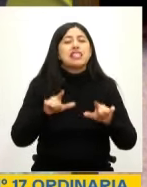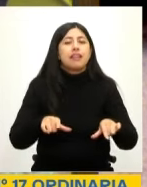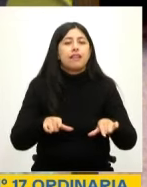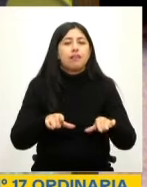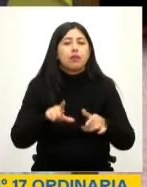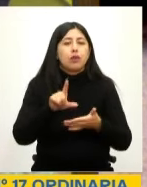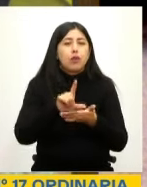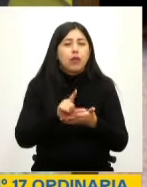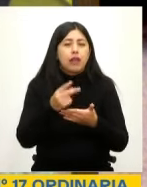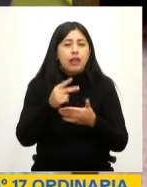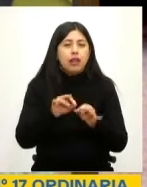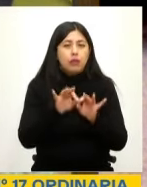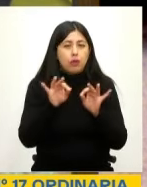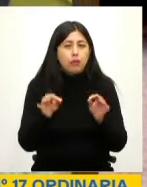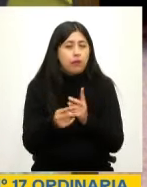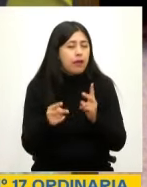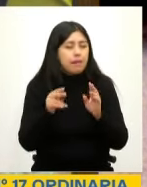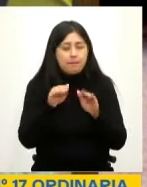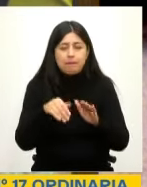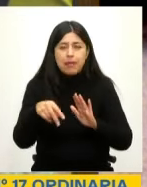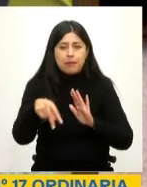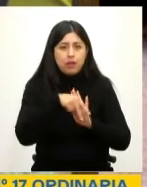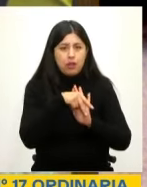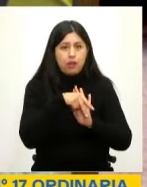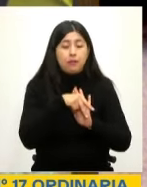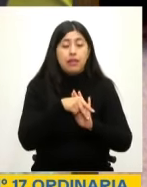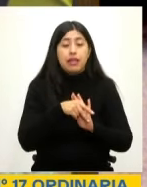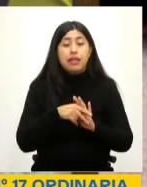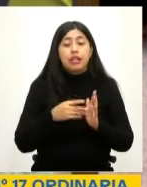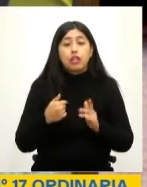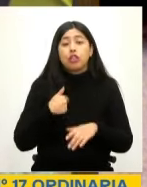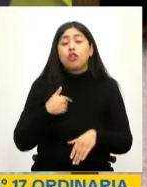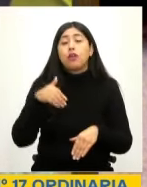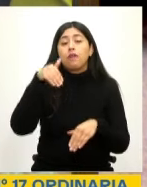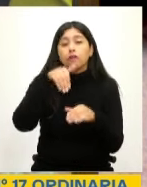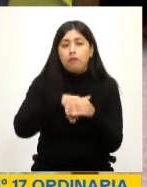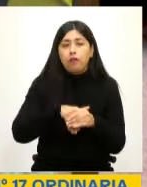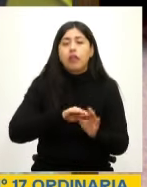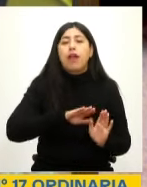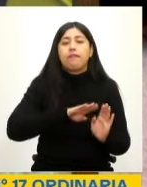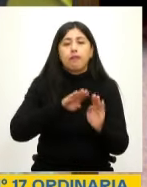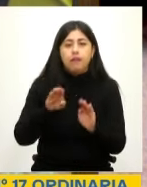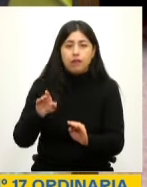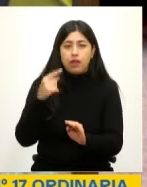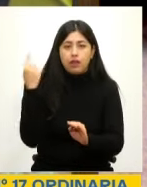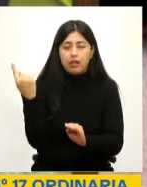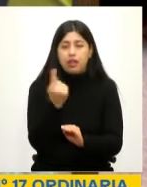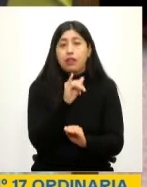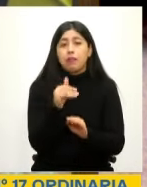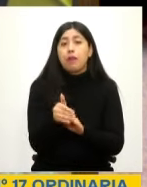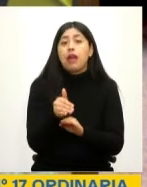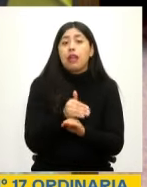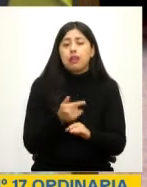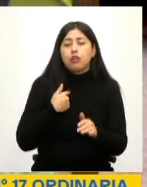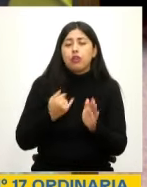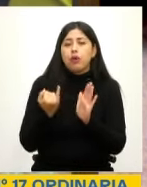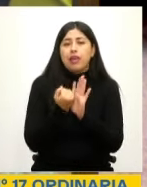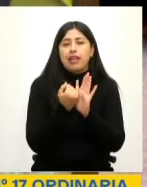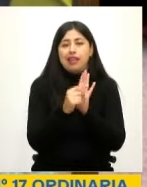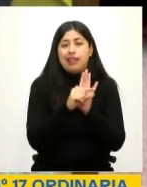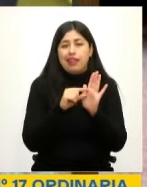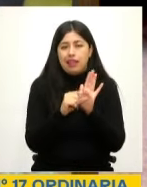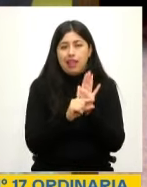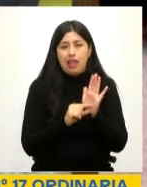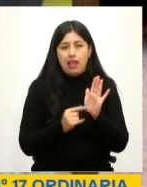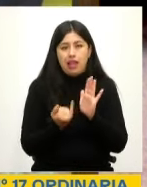Pública rija esta misma Norma desde ya presidente voto a favor en general y anticipo presentar indicaciones en esta